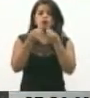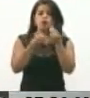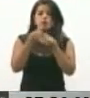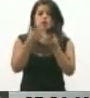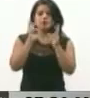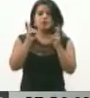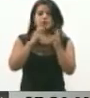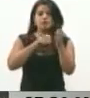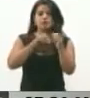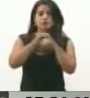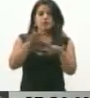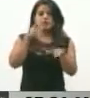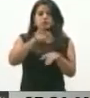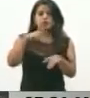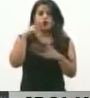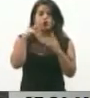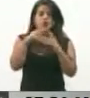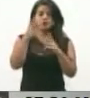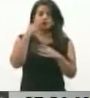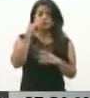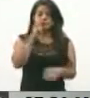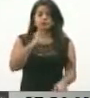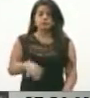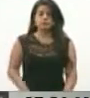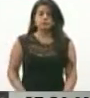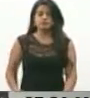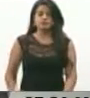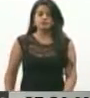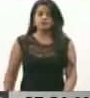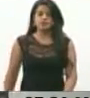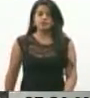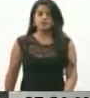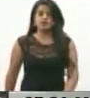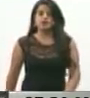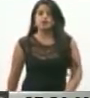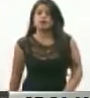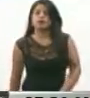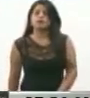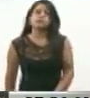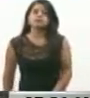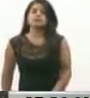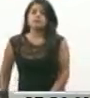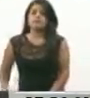para que la gente lo vea, pues, y los conozcamos. Bueno, cómo no, déjame acercarme, con permiso. Adelante.